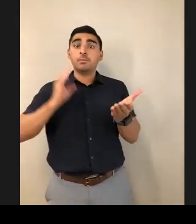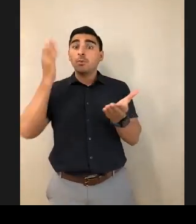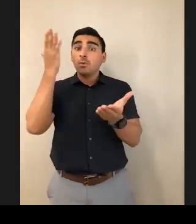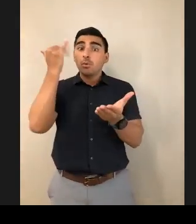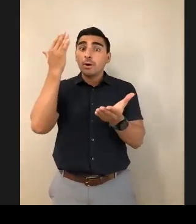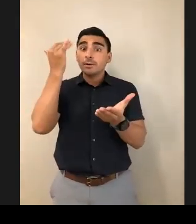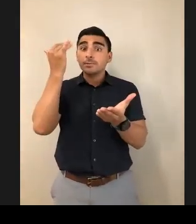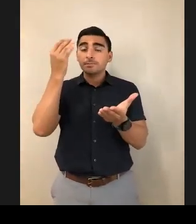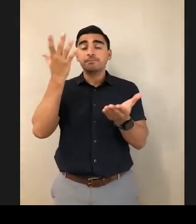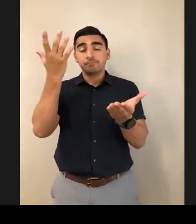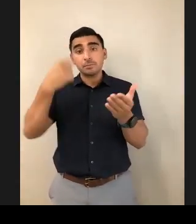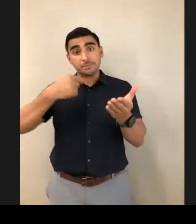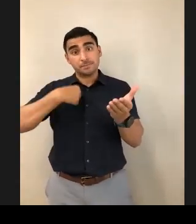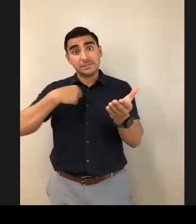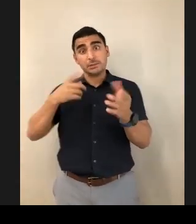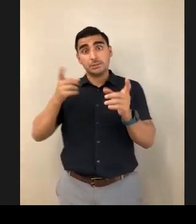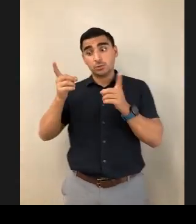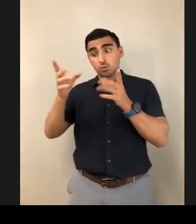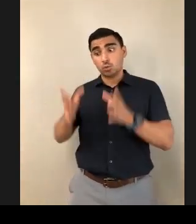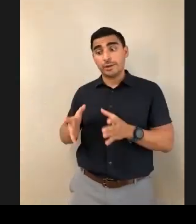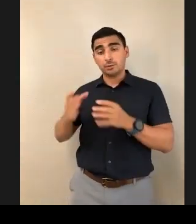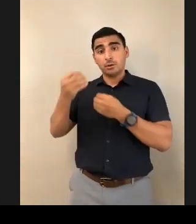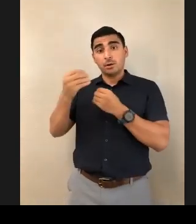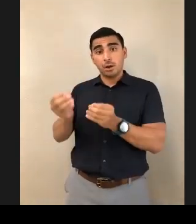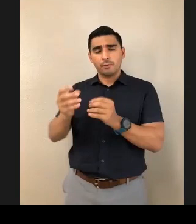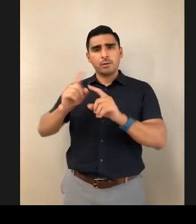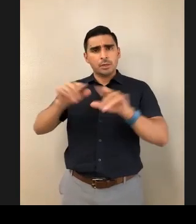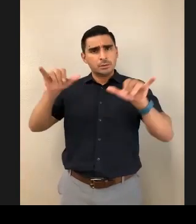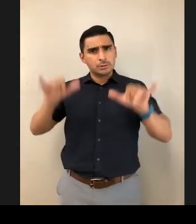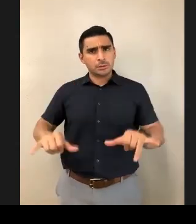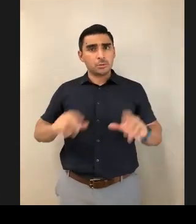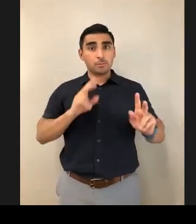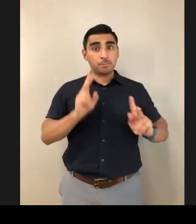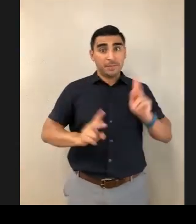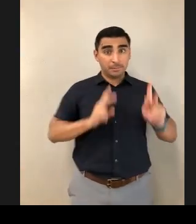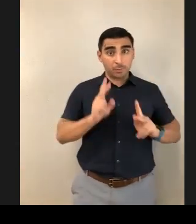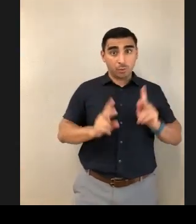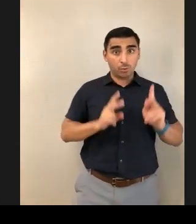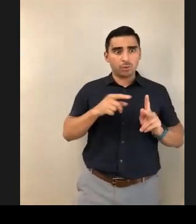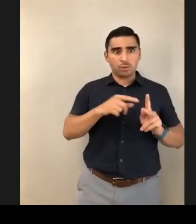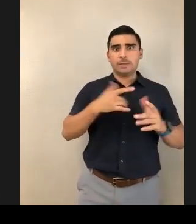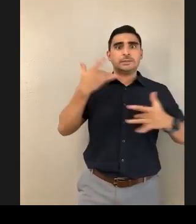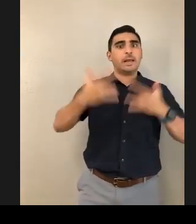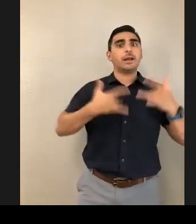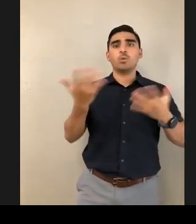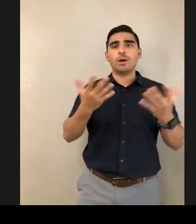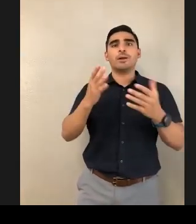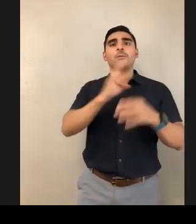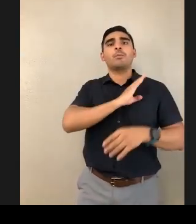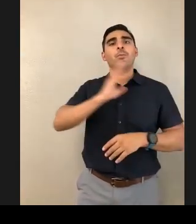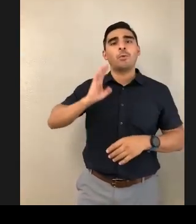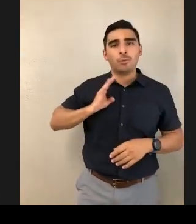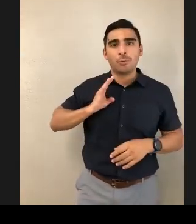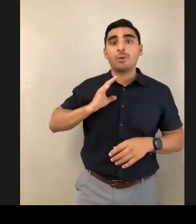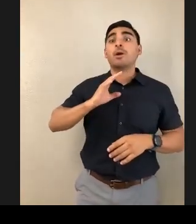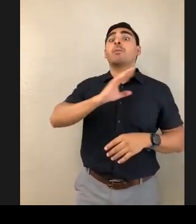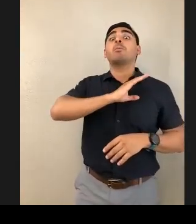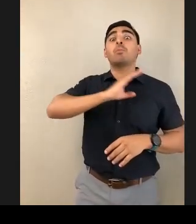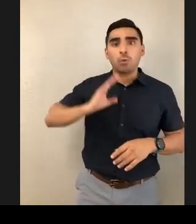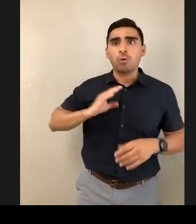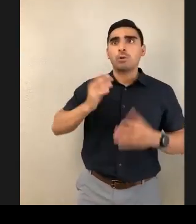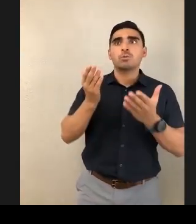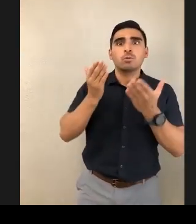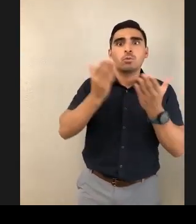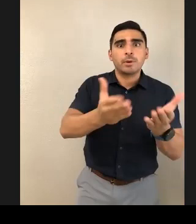que necesitan, porque la gente, aunque yo soy la directora de la oficina, la gente siempre está emocionados cuando la